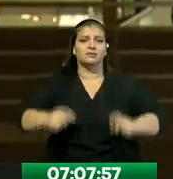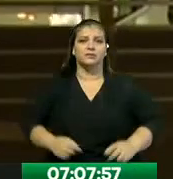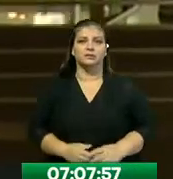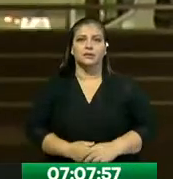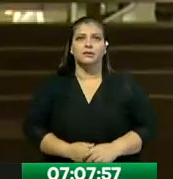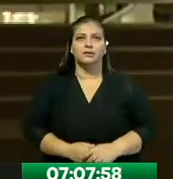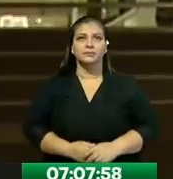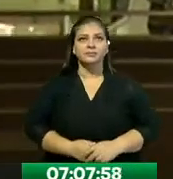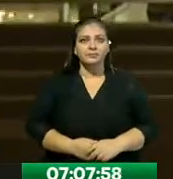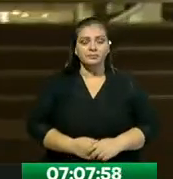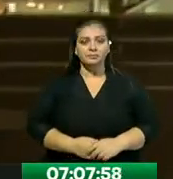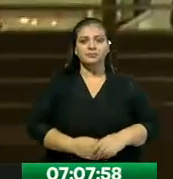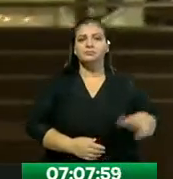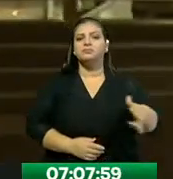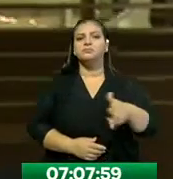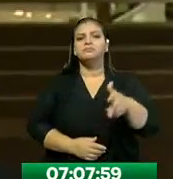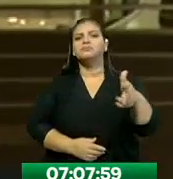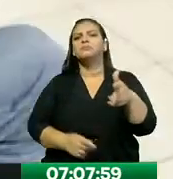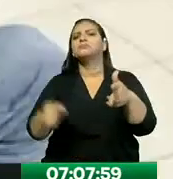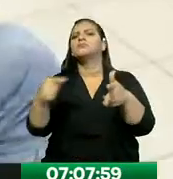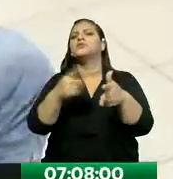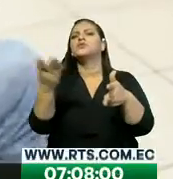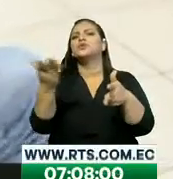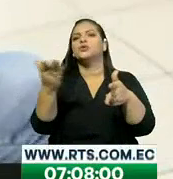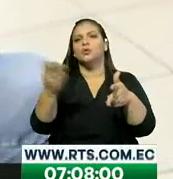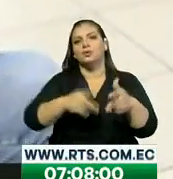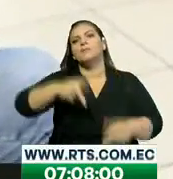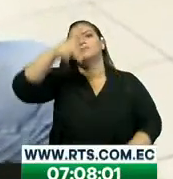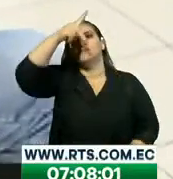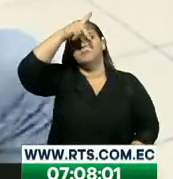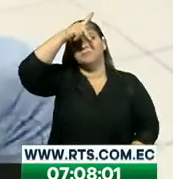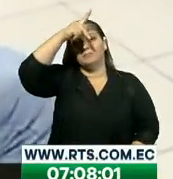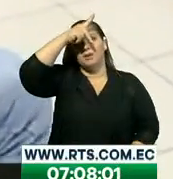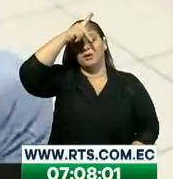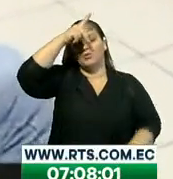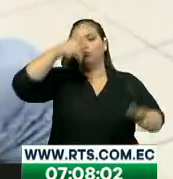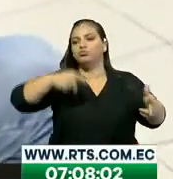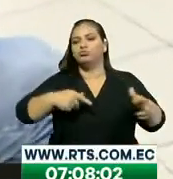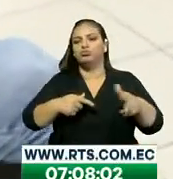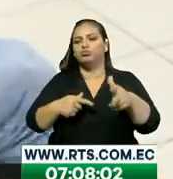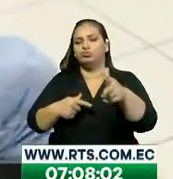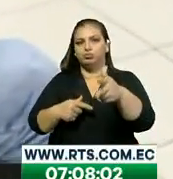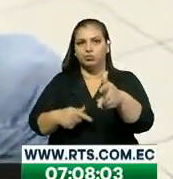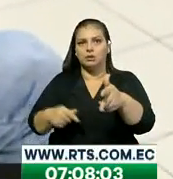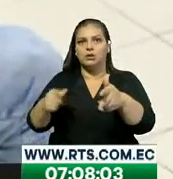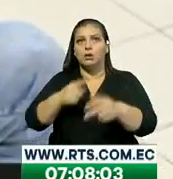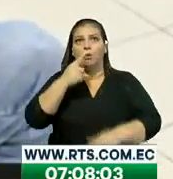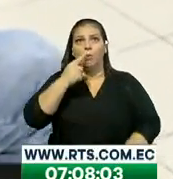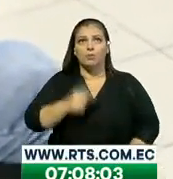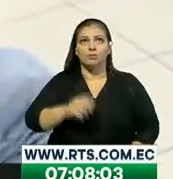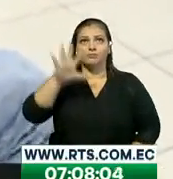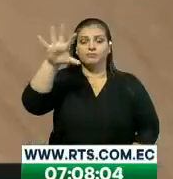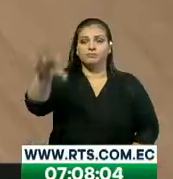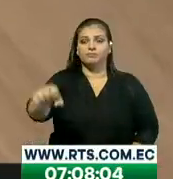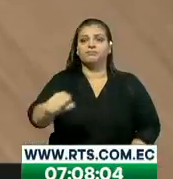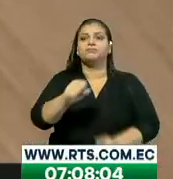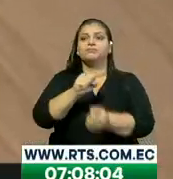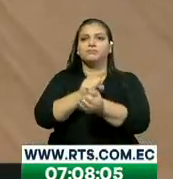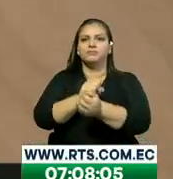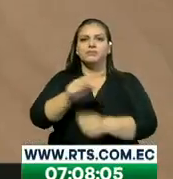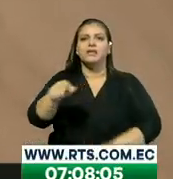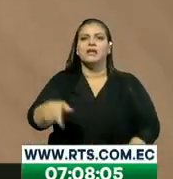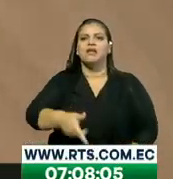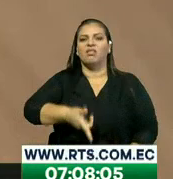se dirigía hacia la frontera con Perú. En cuanto al sospechoso, se presume que se encontraba en